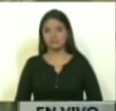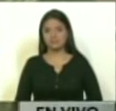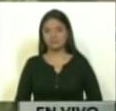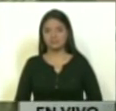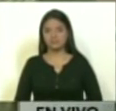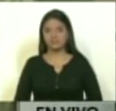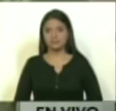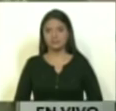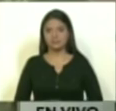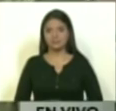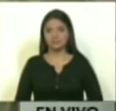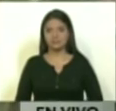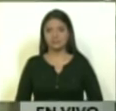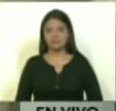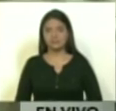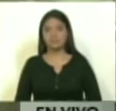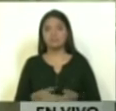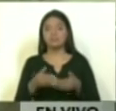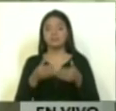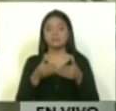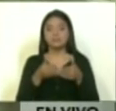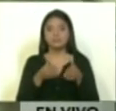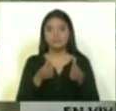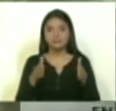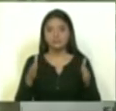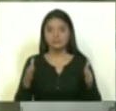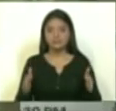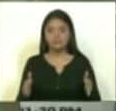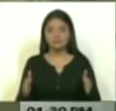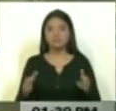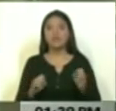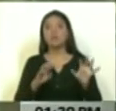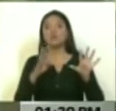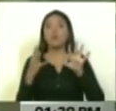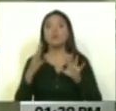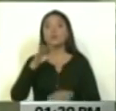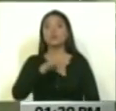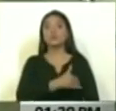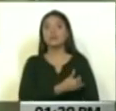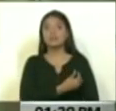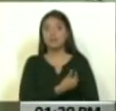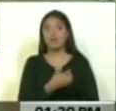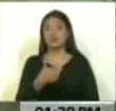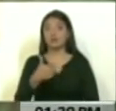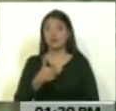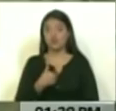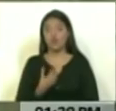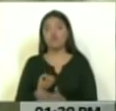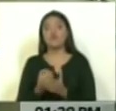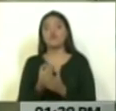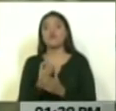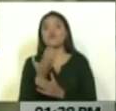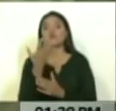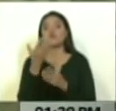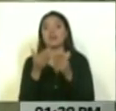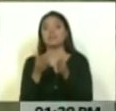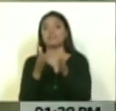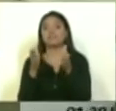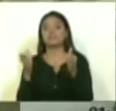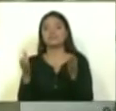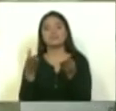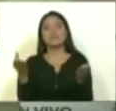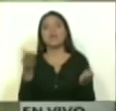abrimos, inauguramos la novena universidad que me ha tocado fundar e inaugurar y abrir para la